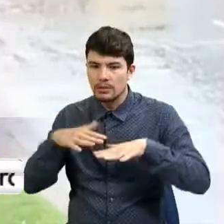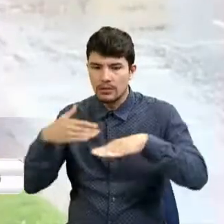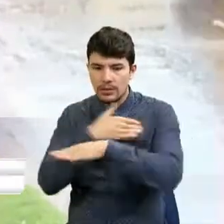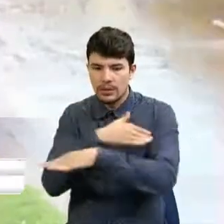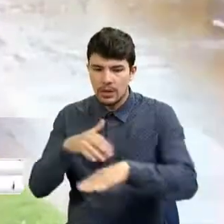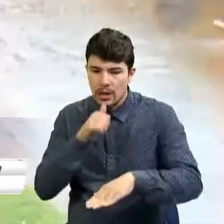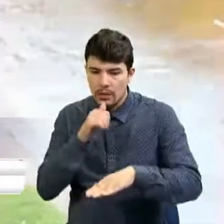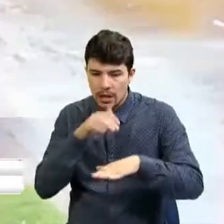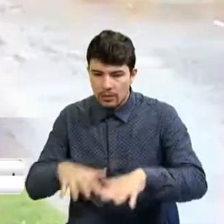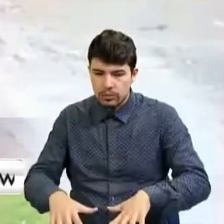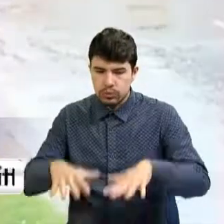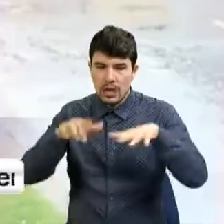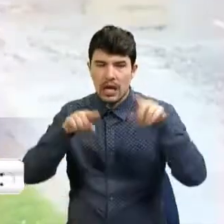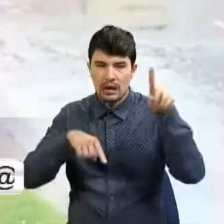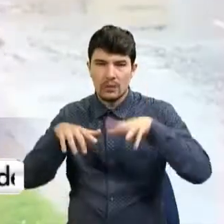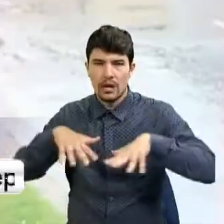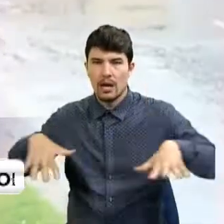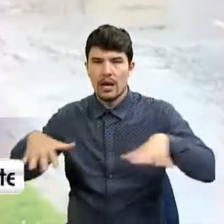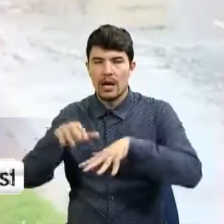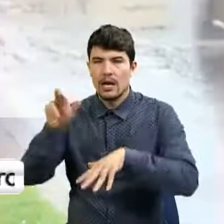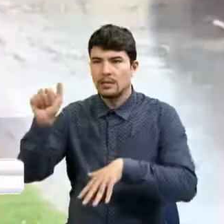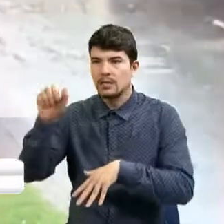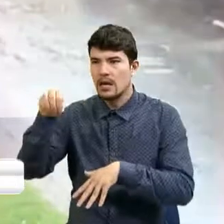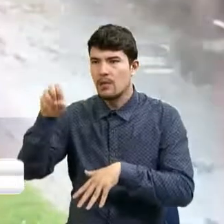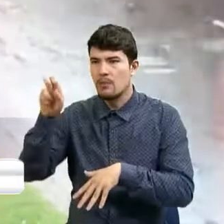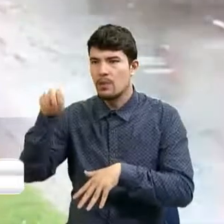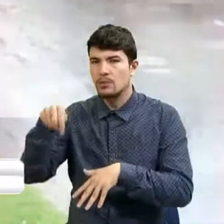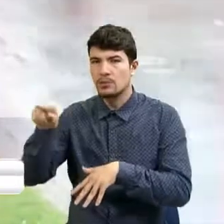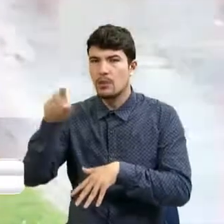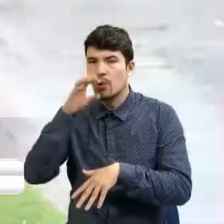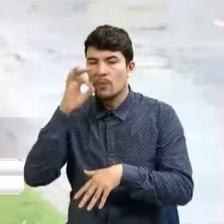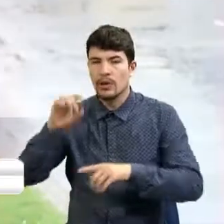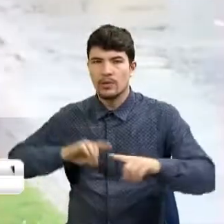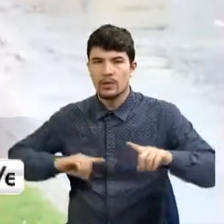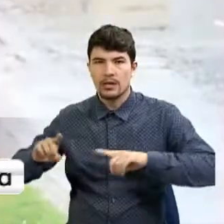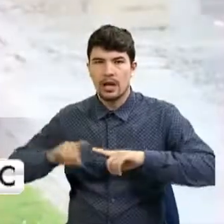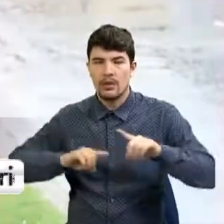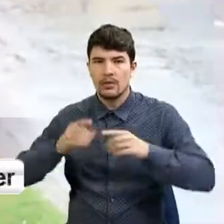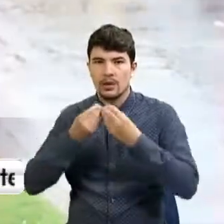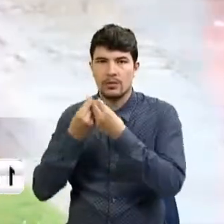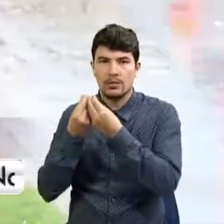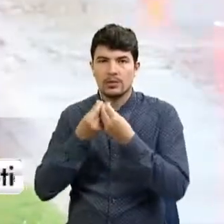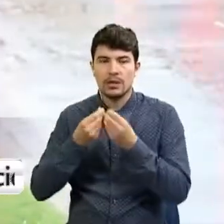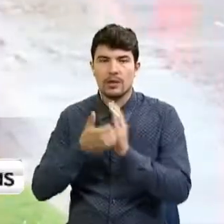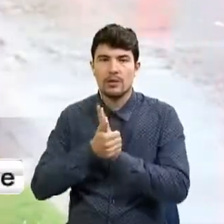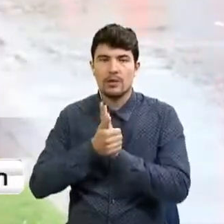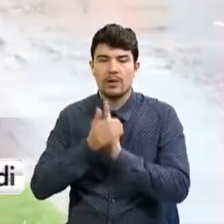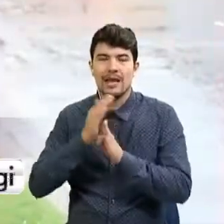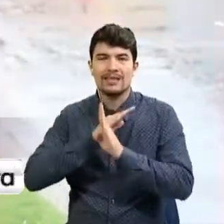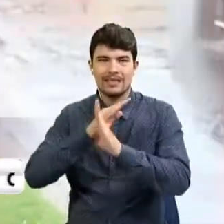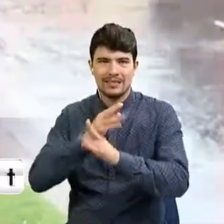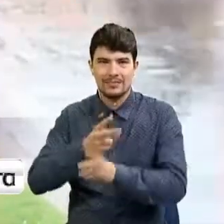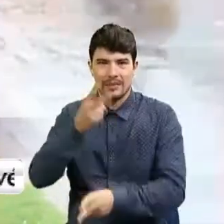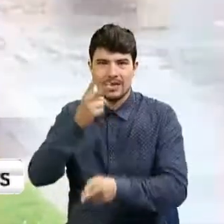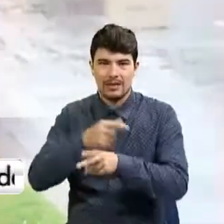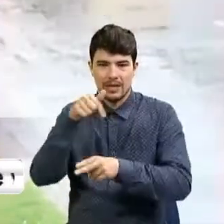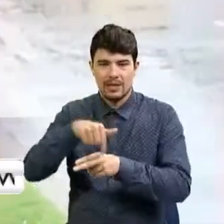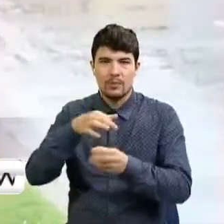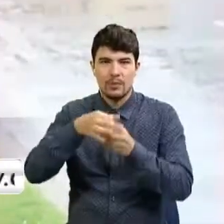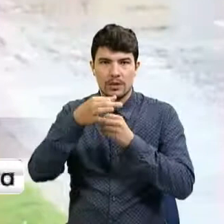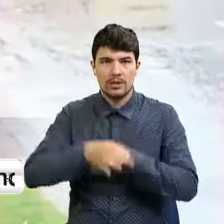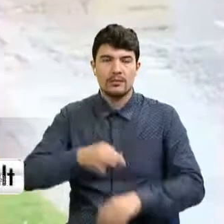sectores. Veamos lo que ha manifestado Ramón Padilla, uno de los coordinadores del Consejo de Gestión del Riesgo y Desastres aquí en el